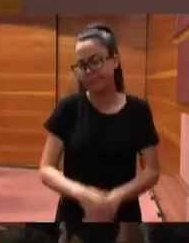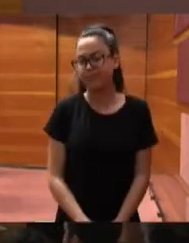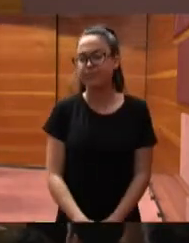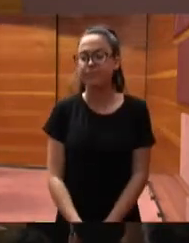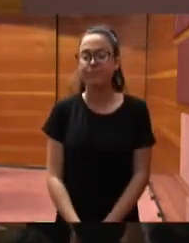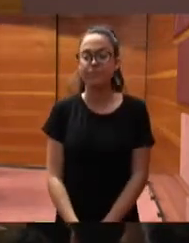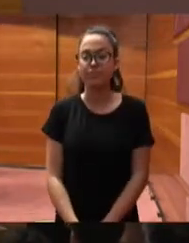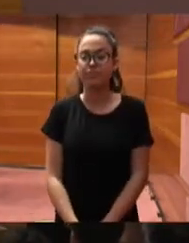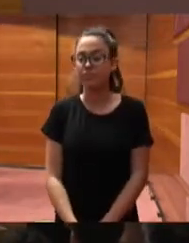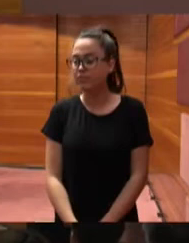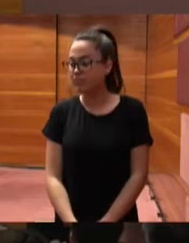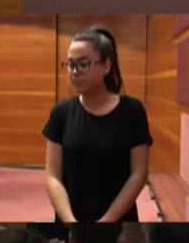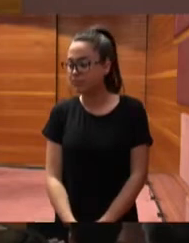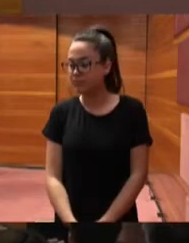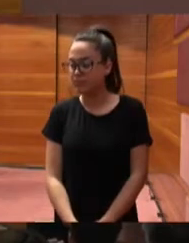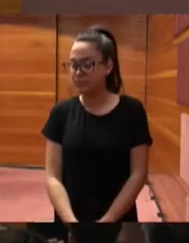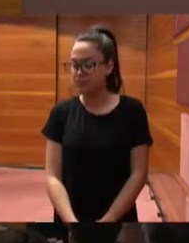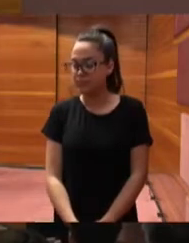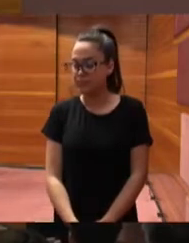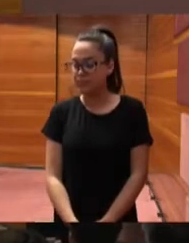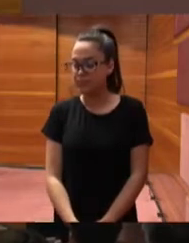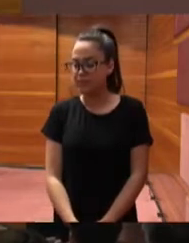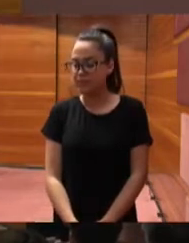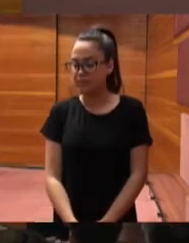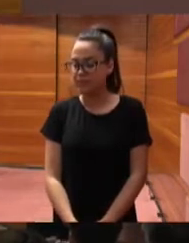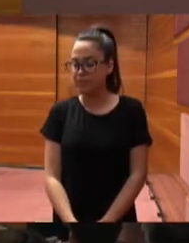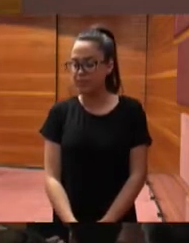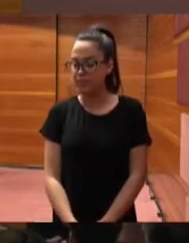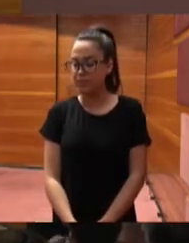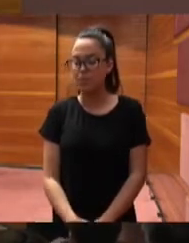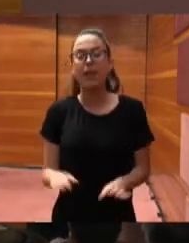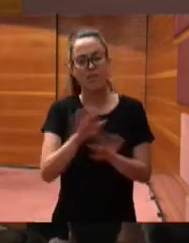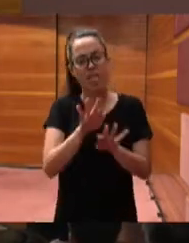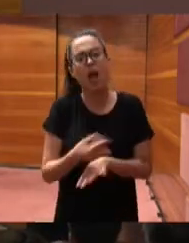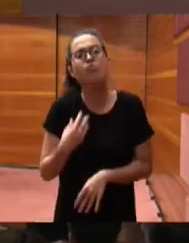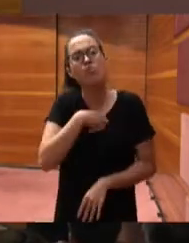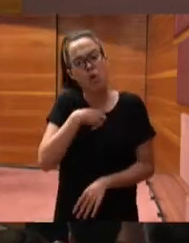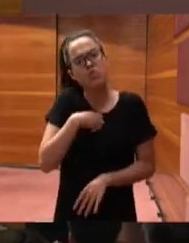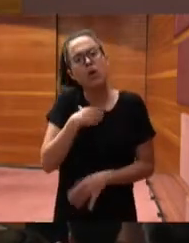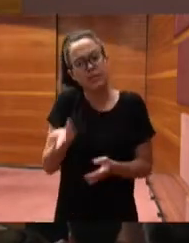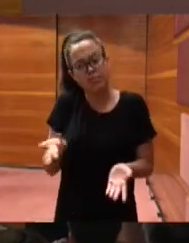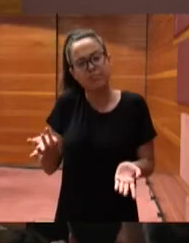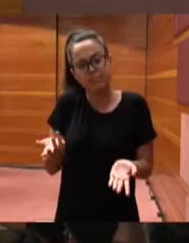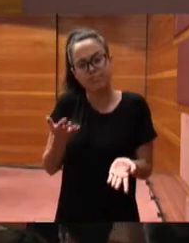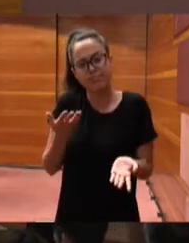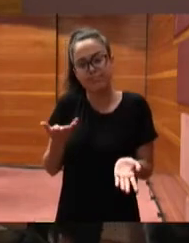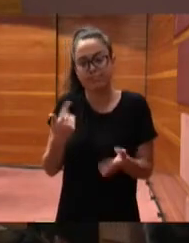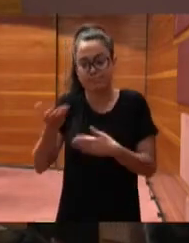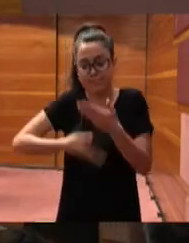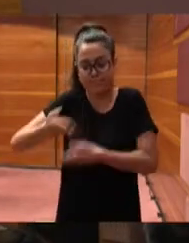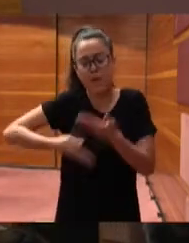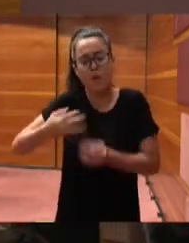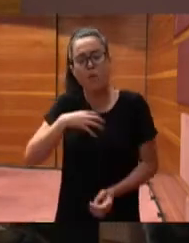en todo caso, qué mal papel me he escogido. En todo caso, la participación cuesta, es dura. Por eso es muy importante lo que hizo Sacanel, lo que